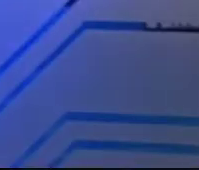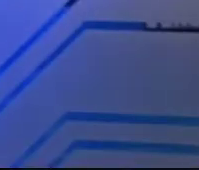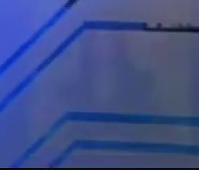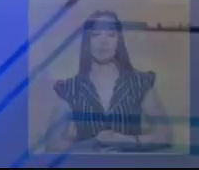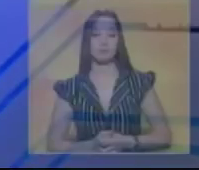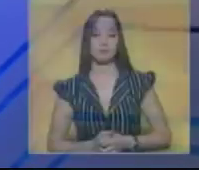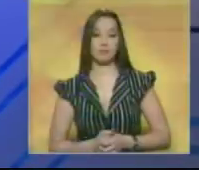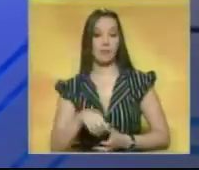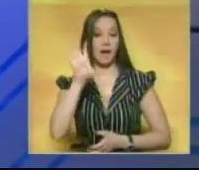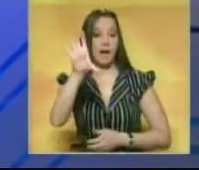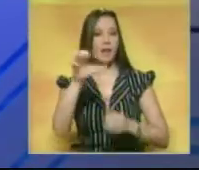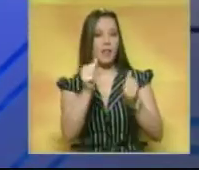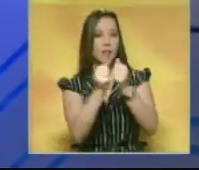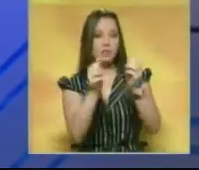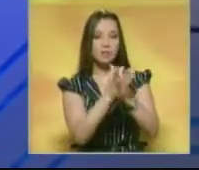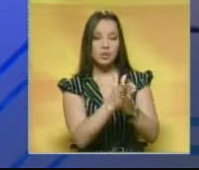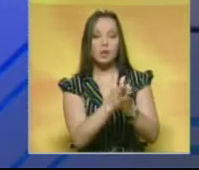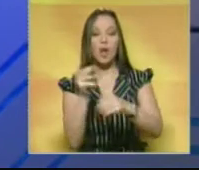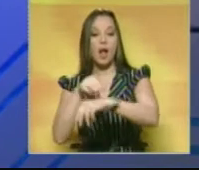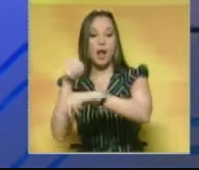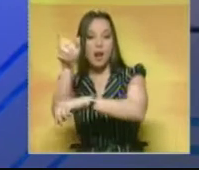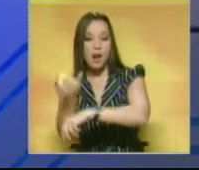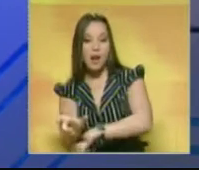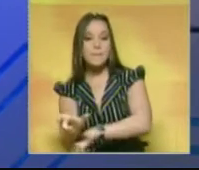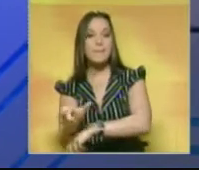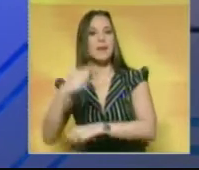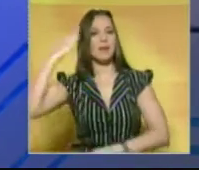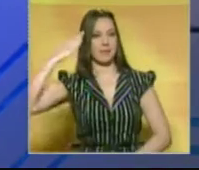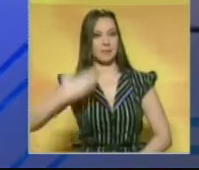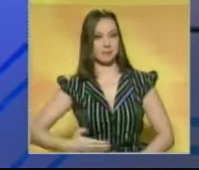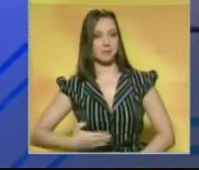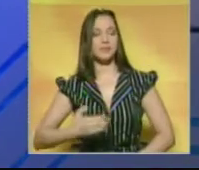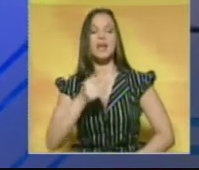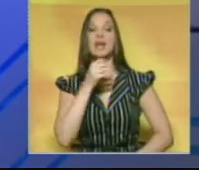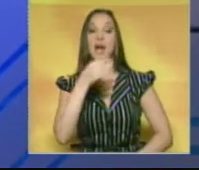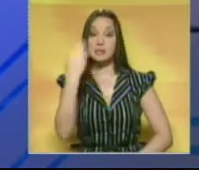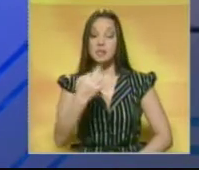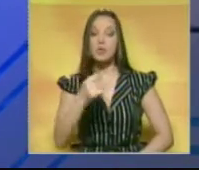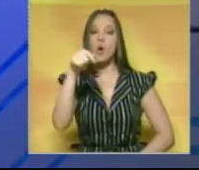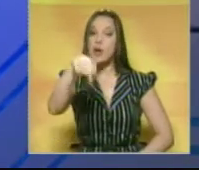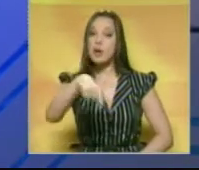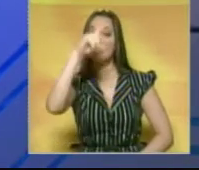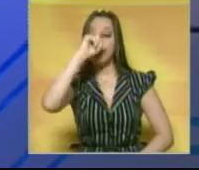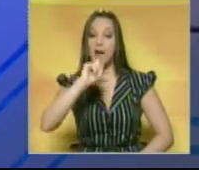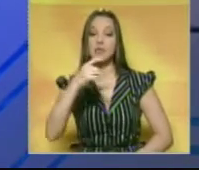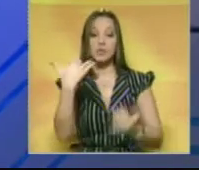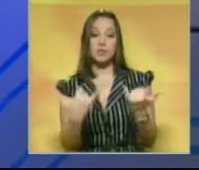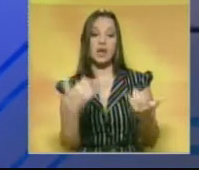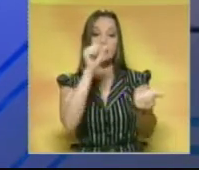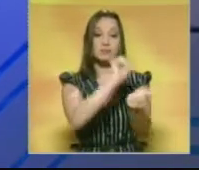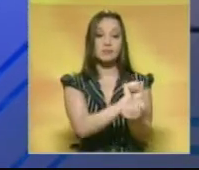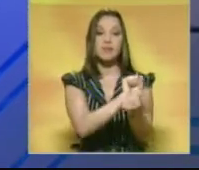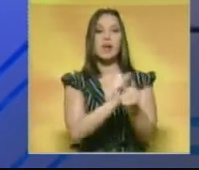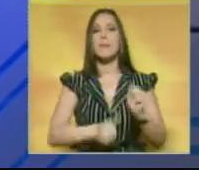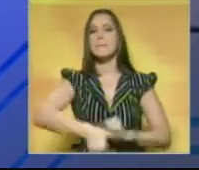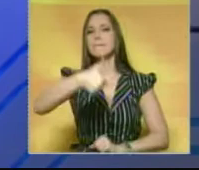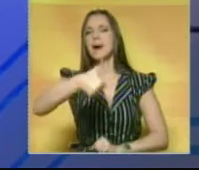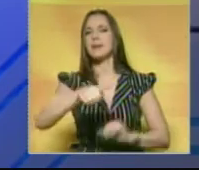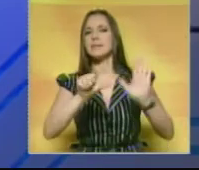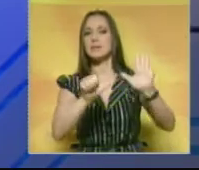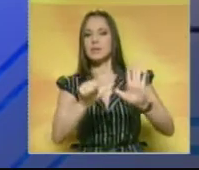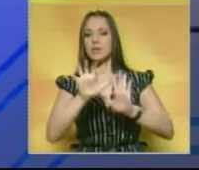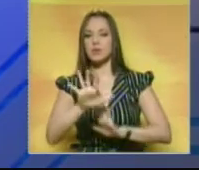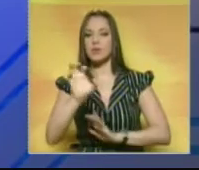Desde el estado de Anzoátegui, la ministra para la Defensa, almirante en jefe Carmen Meléndez, aseguró que en lo que va de año han sido detenidas más de 650 personas